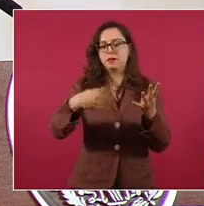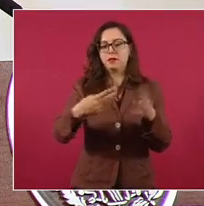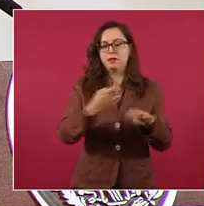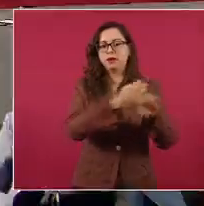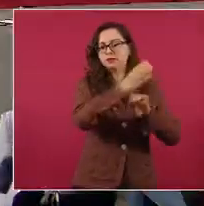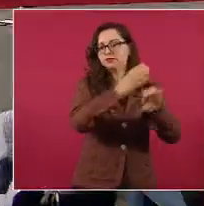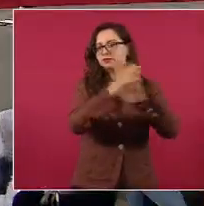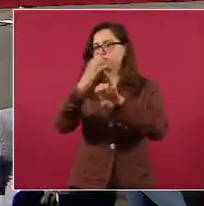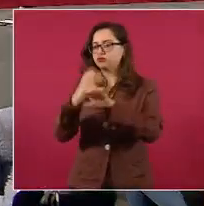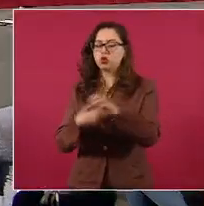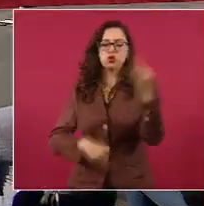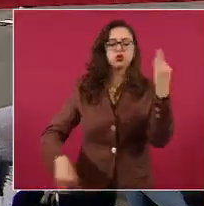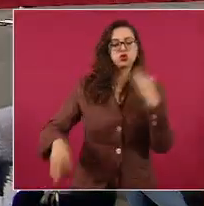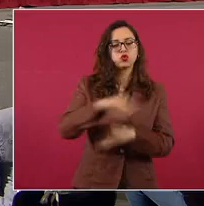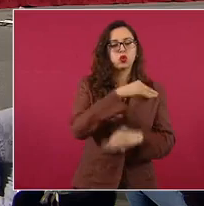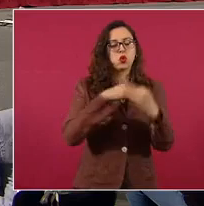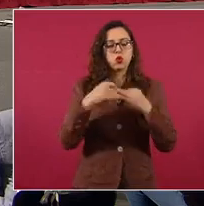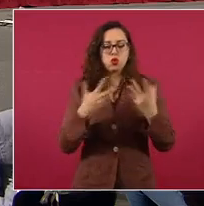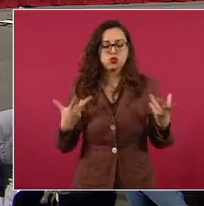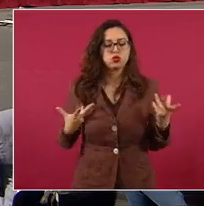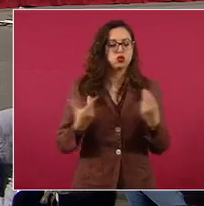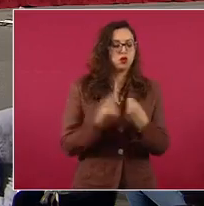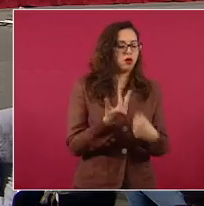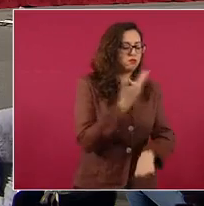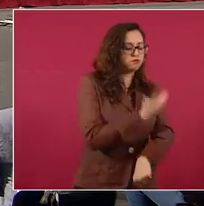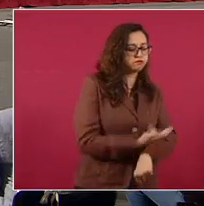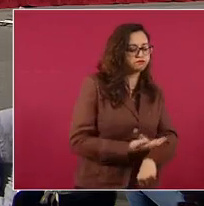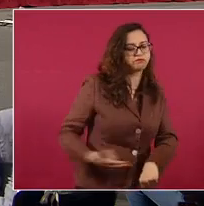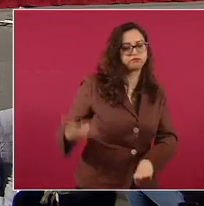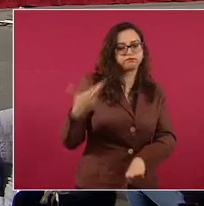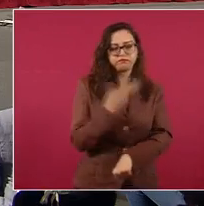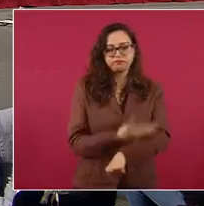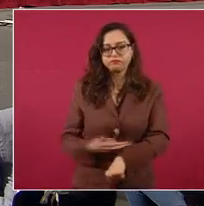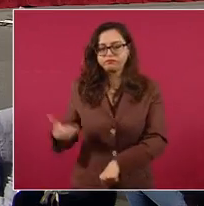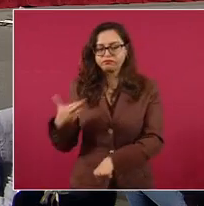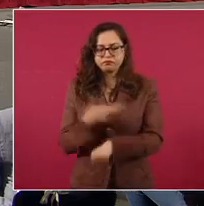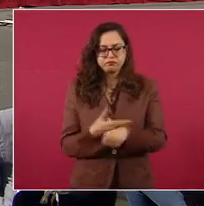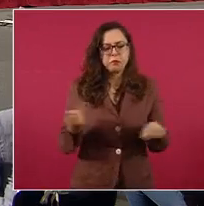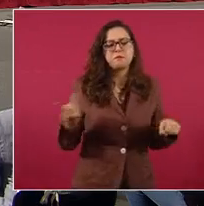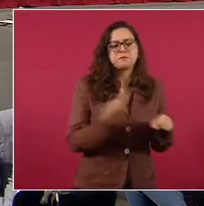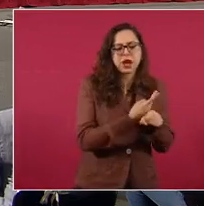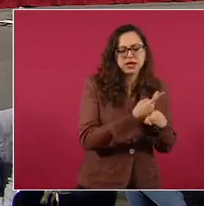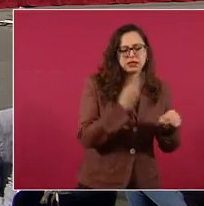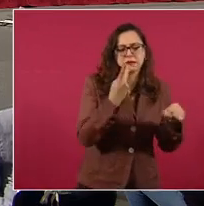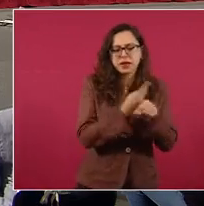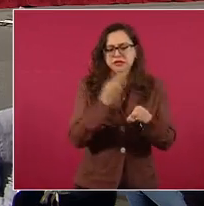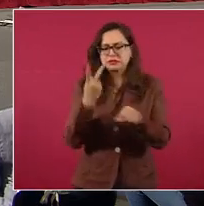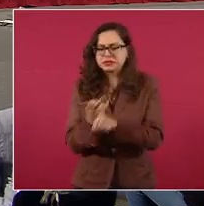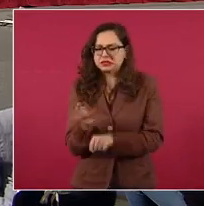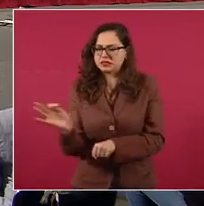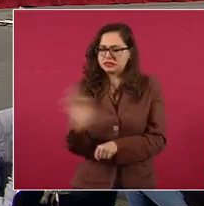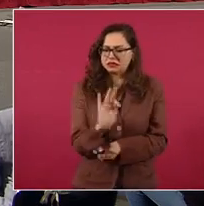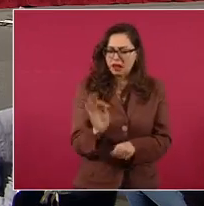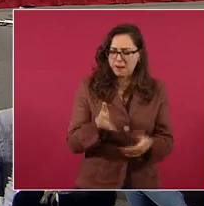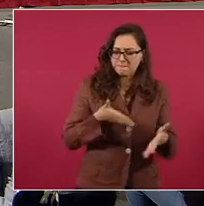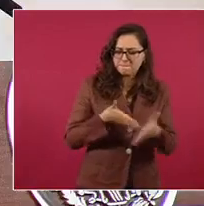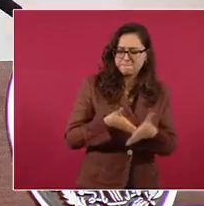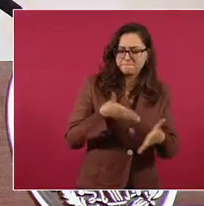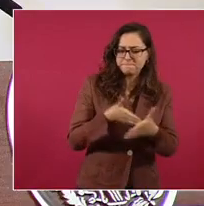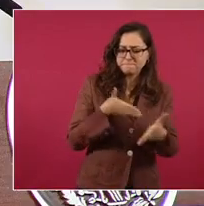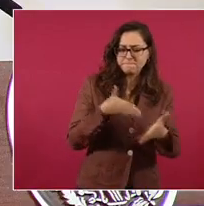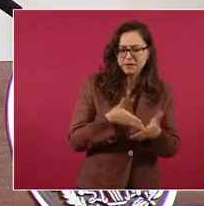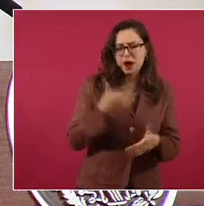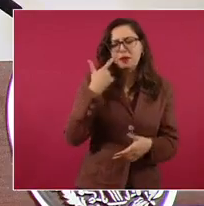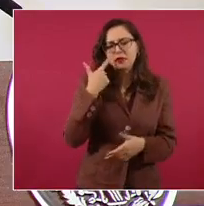aquellos trámites que estén pues por ahí atorados y de manera que puedan